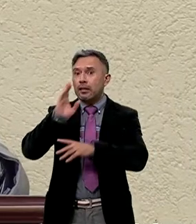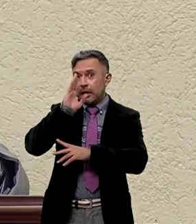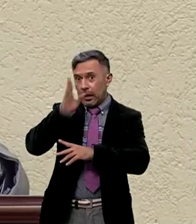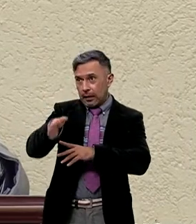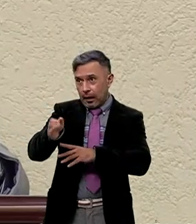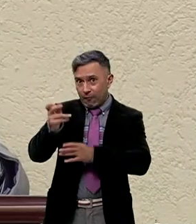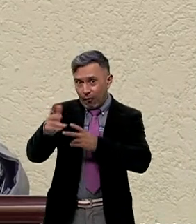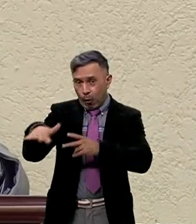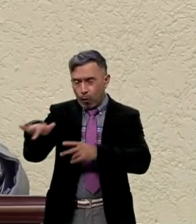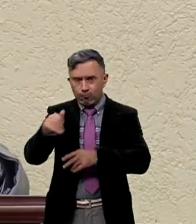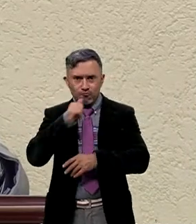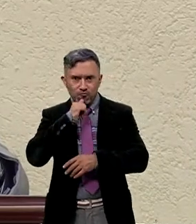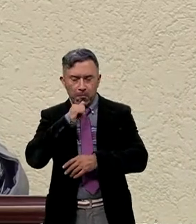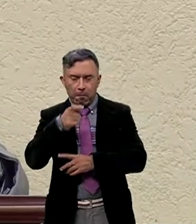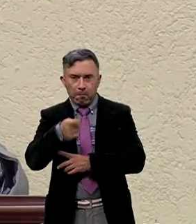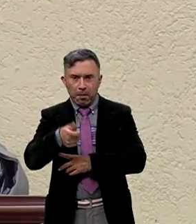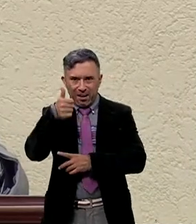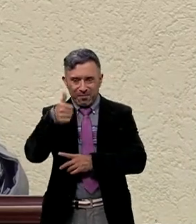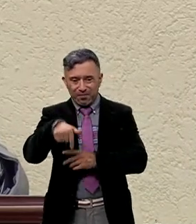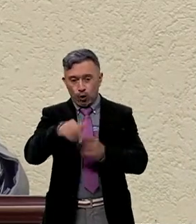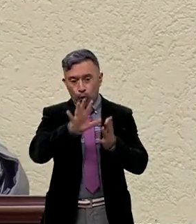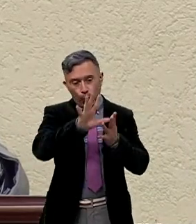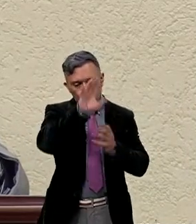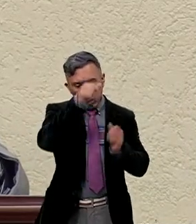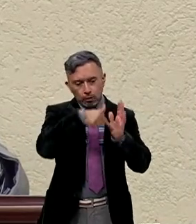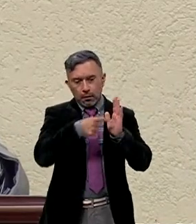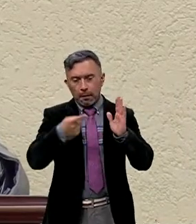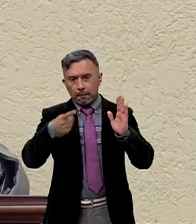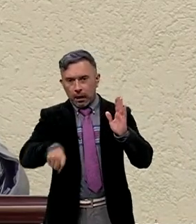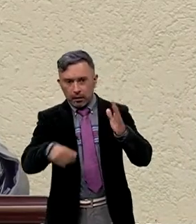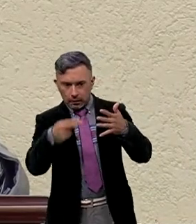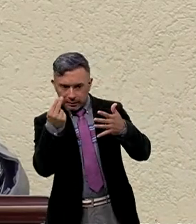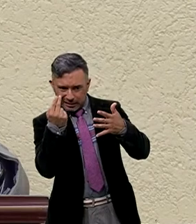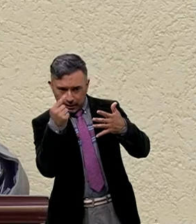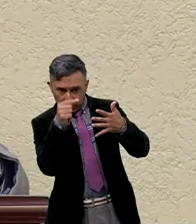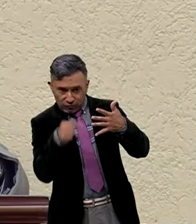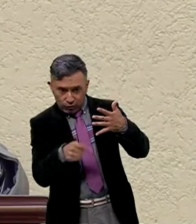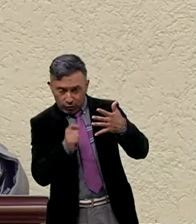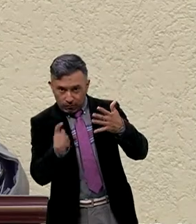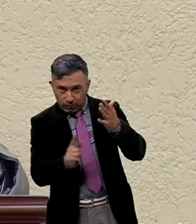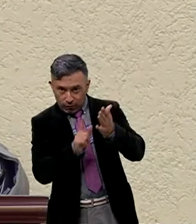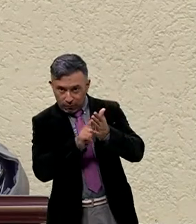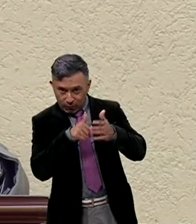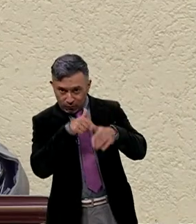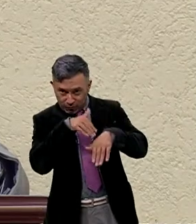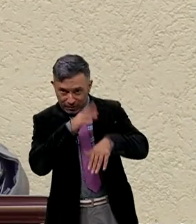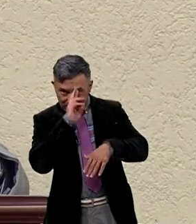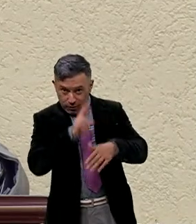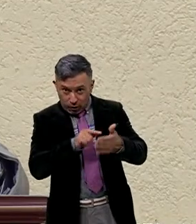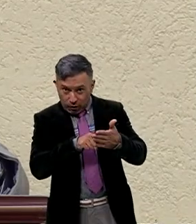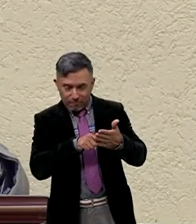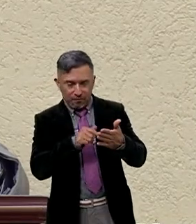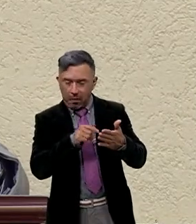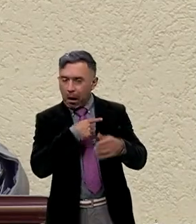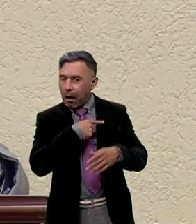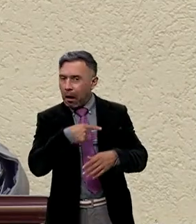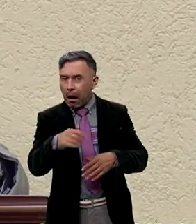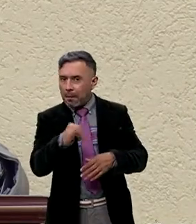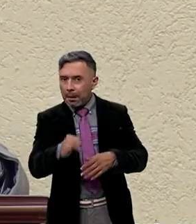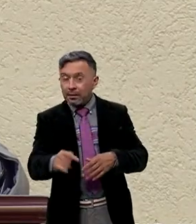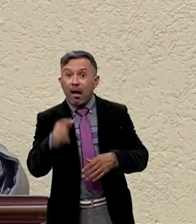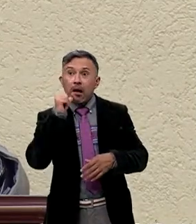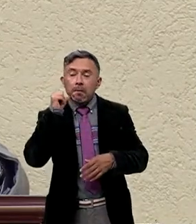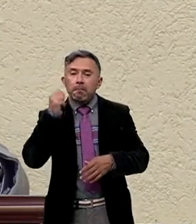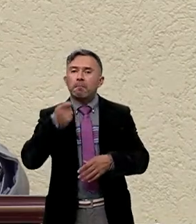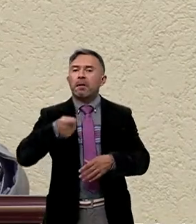de certeza y legalidad mandata la constitución en ese sentido reiteró mi reflexión del día de ayer y la que mis